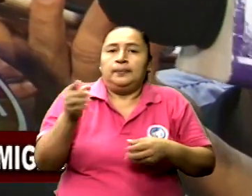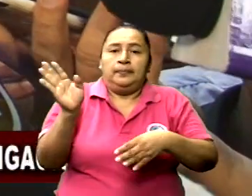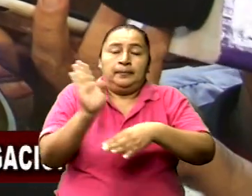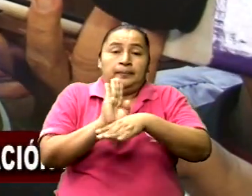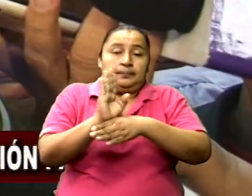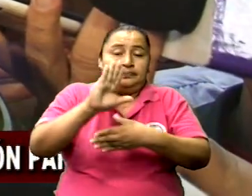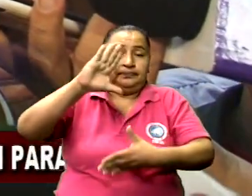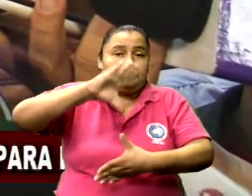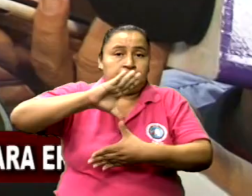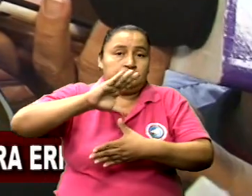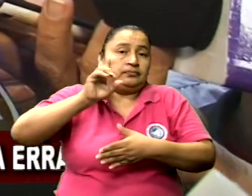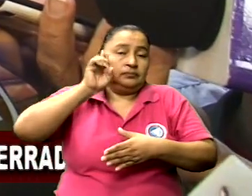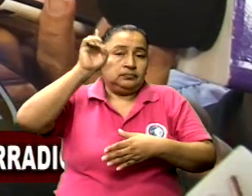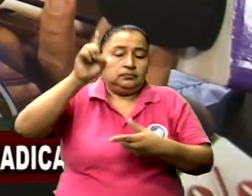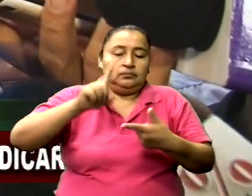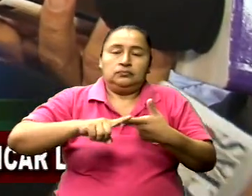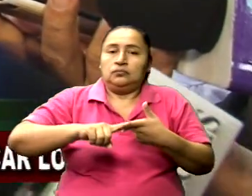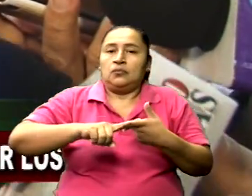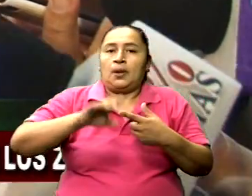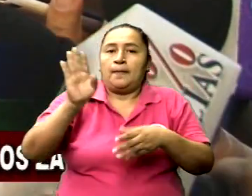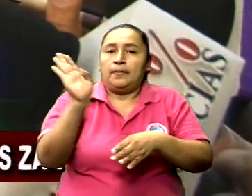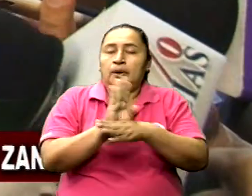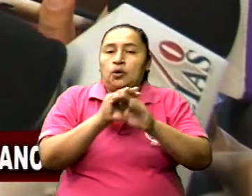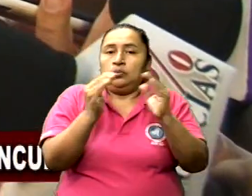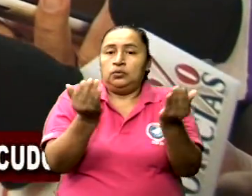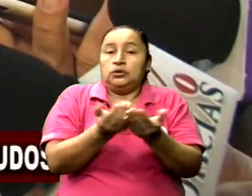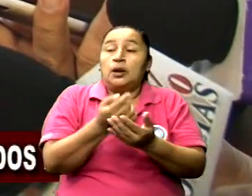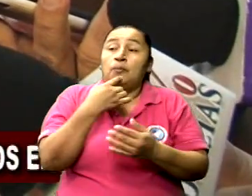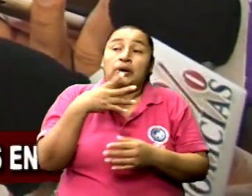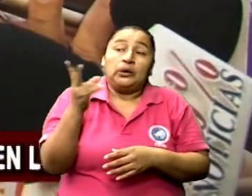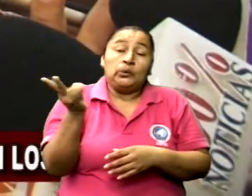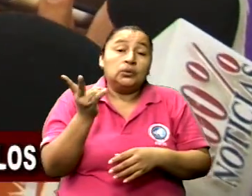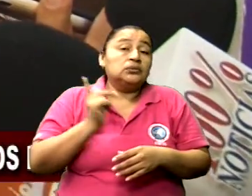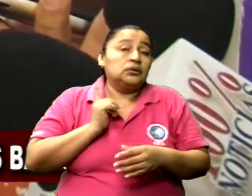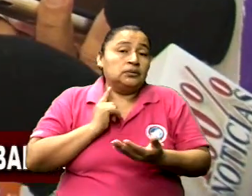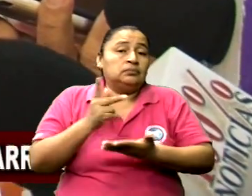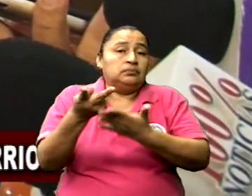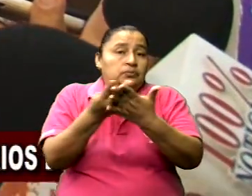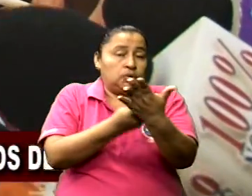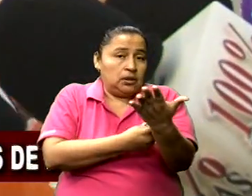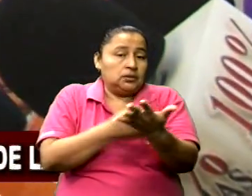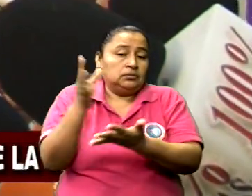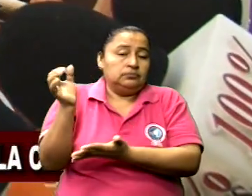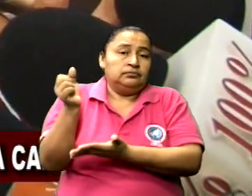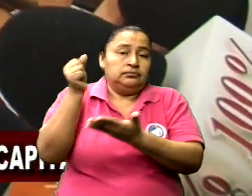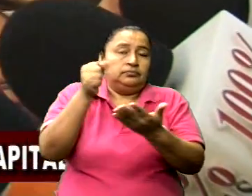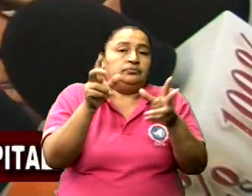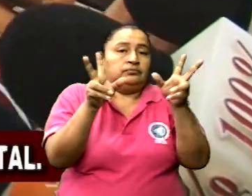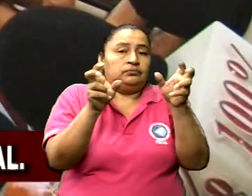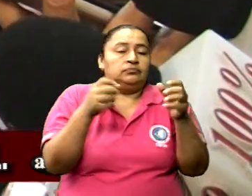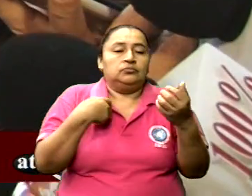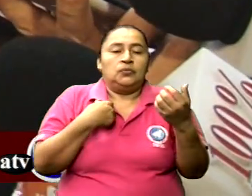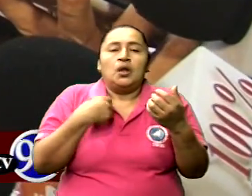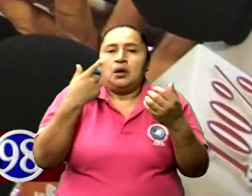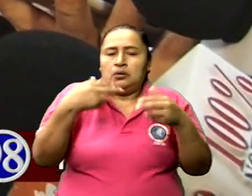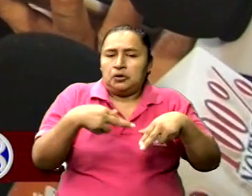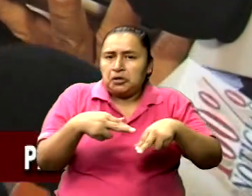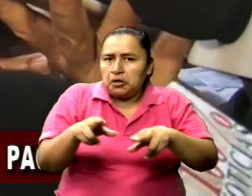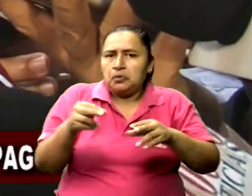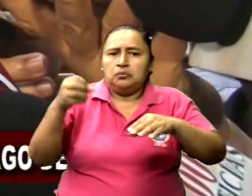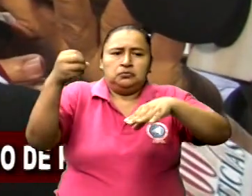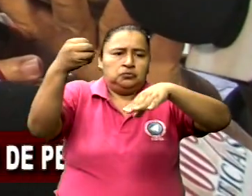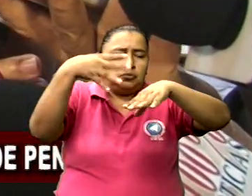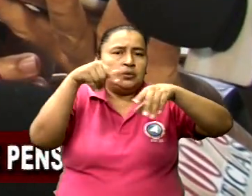Interamericano de Desarrollo y el Banco Mundial porque tienen algunos proyectos para el área de los recursos renovables de